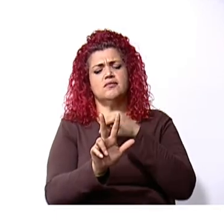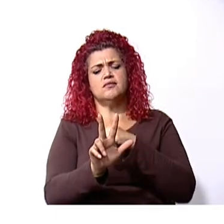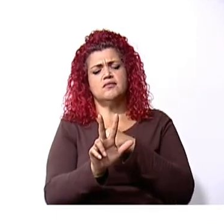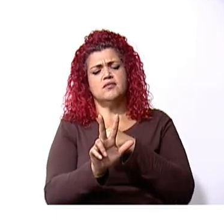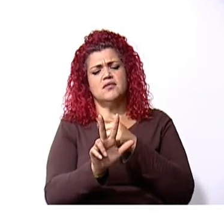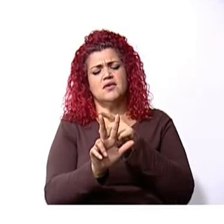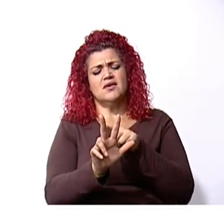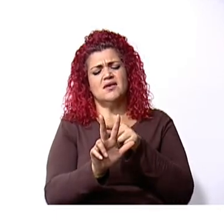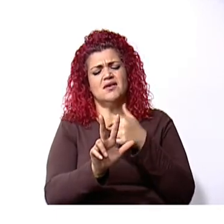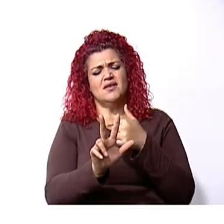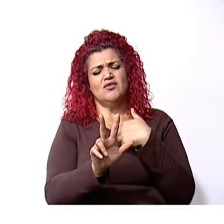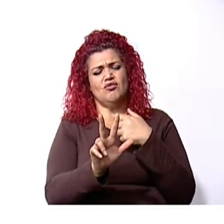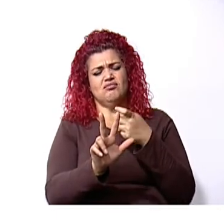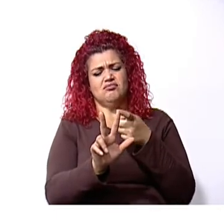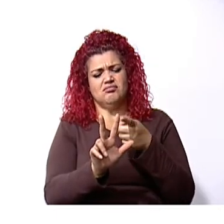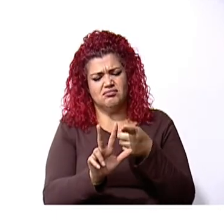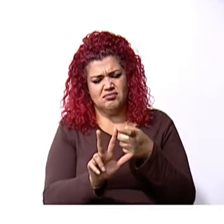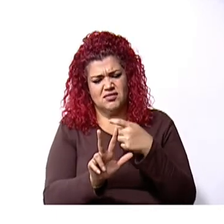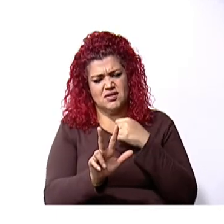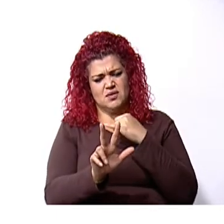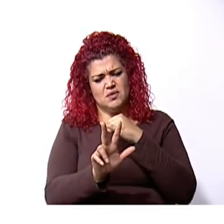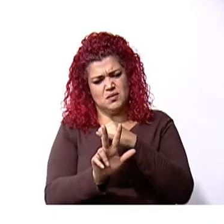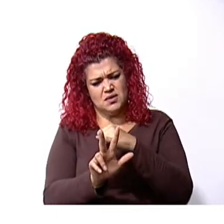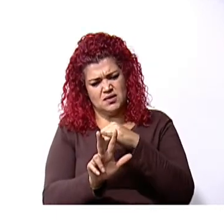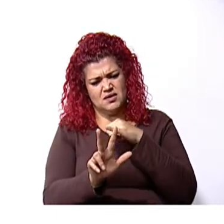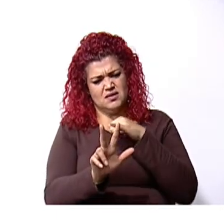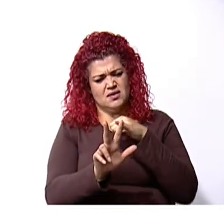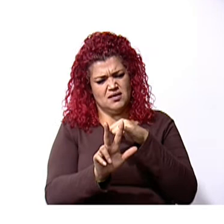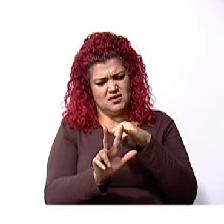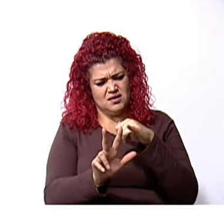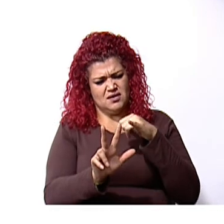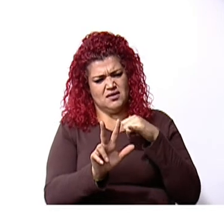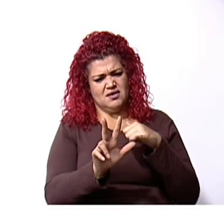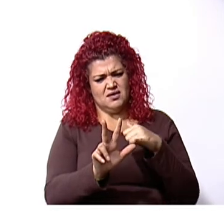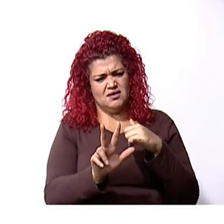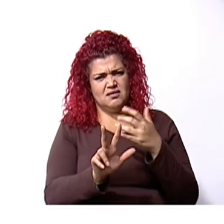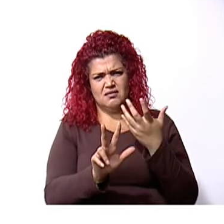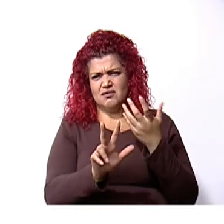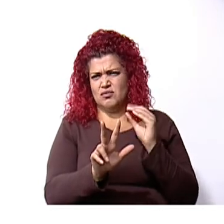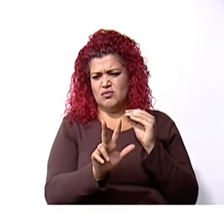una relación de dependencia entre las cantidades que representan dichas variables?